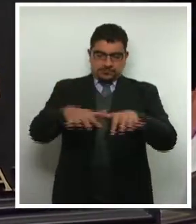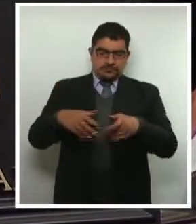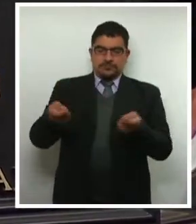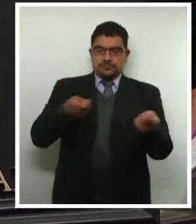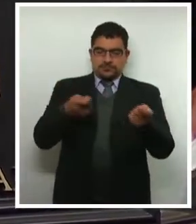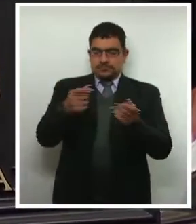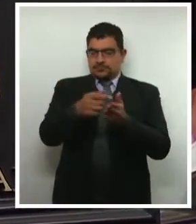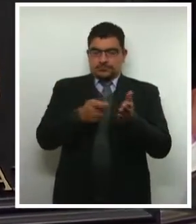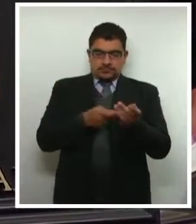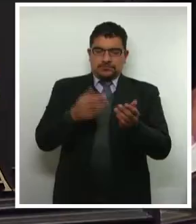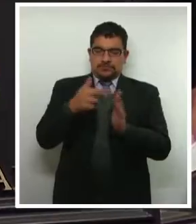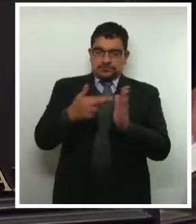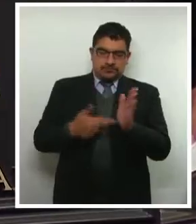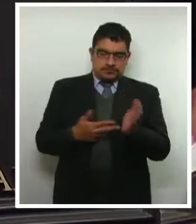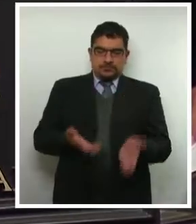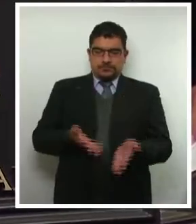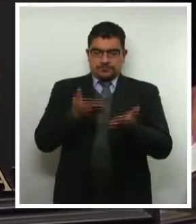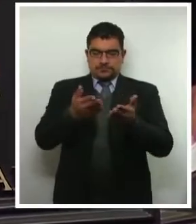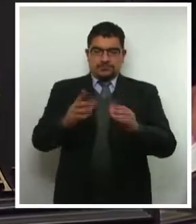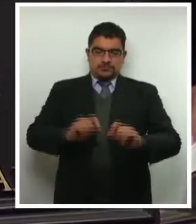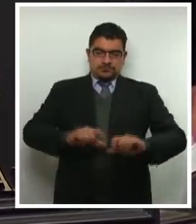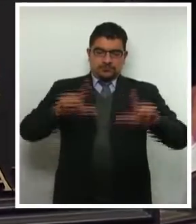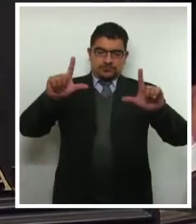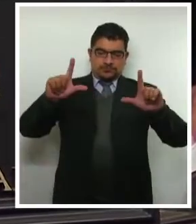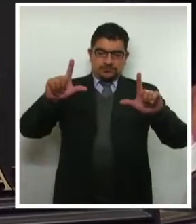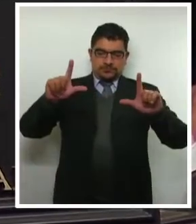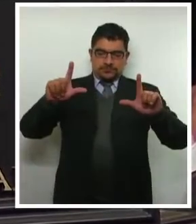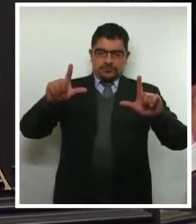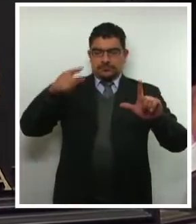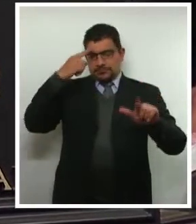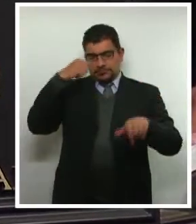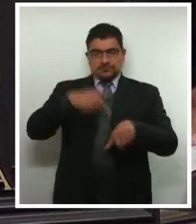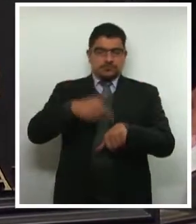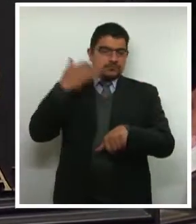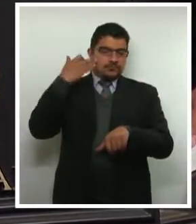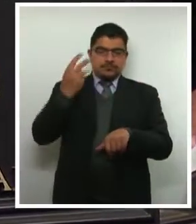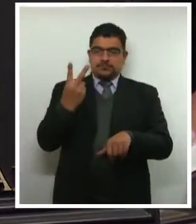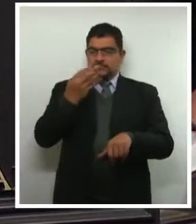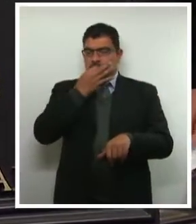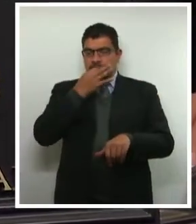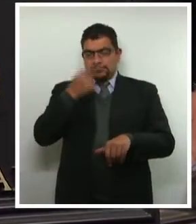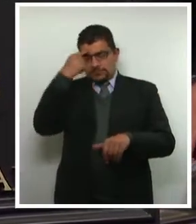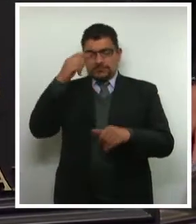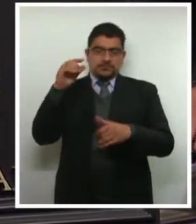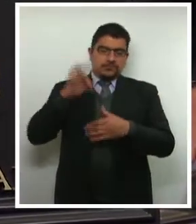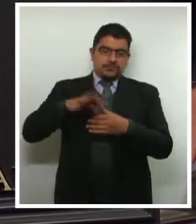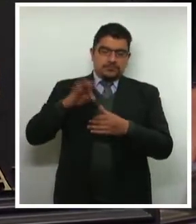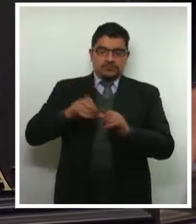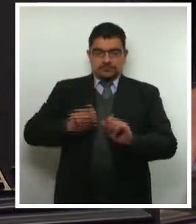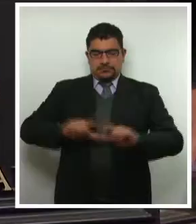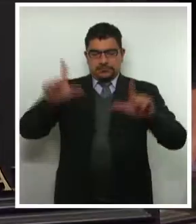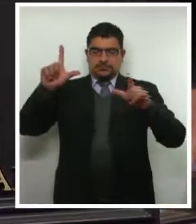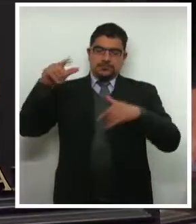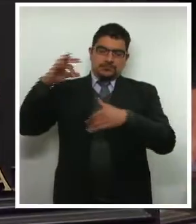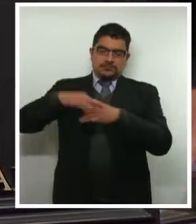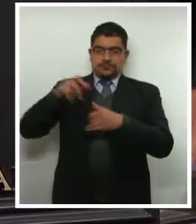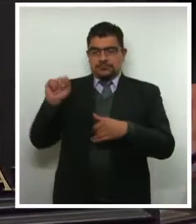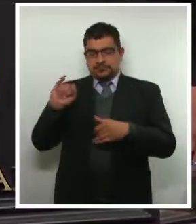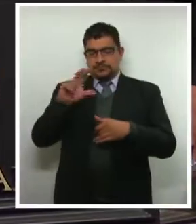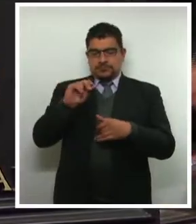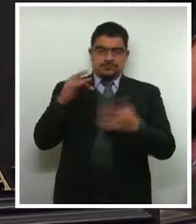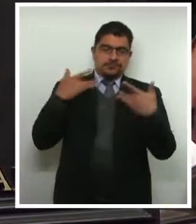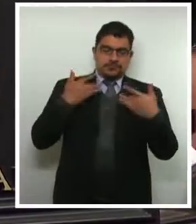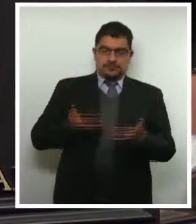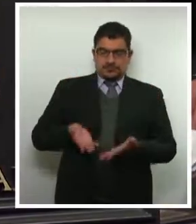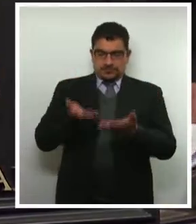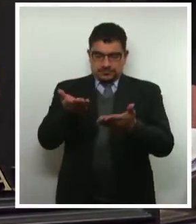para el gobierno interior. Ábrase el sistema electrónico por 2 minutos para proceder a la votación del preámbulo.